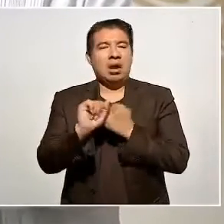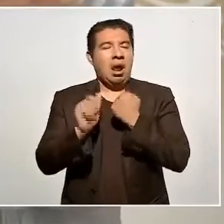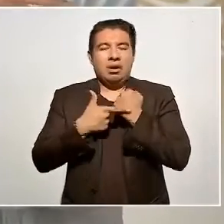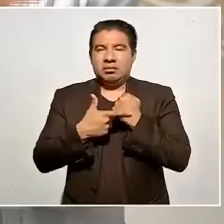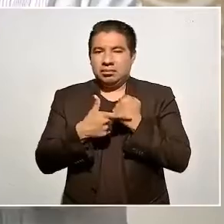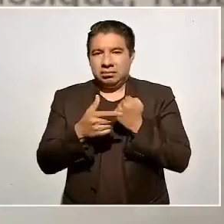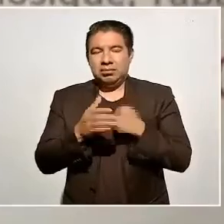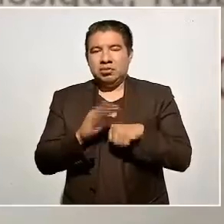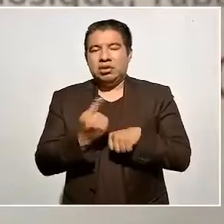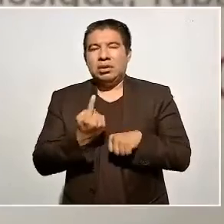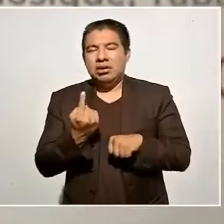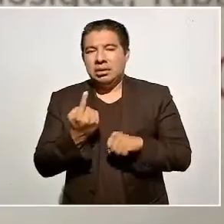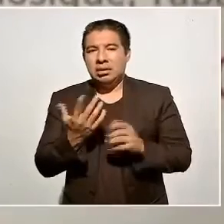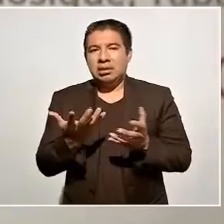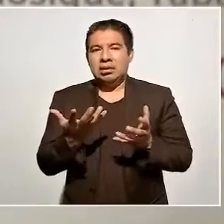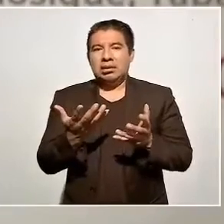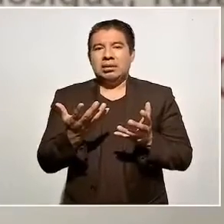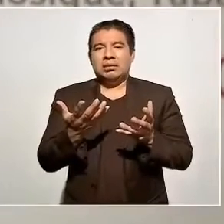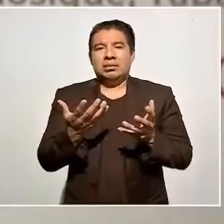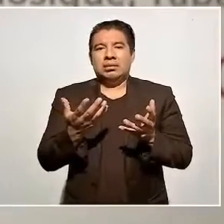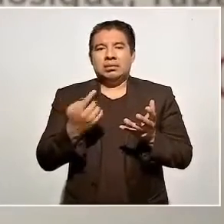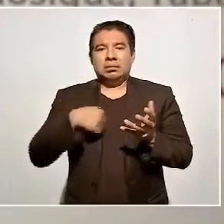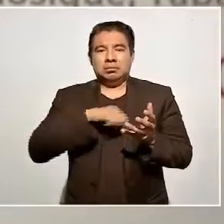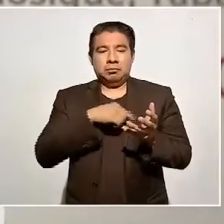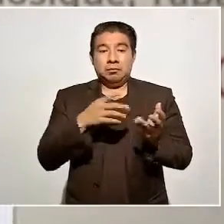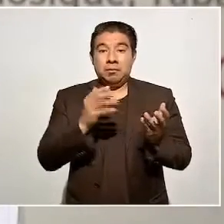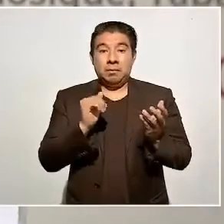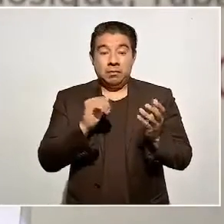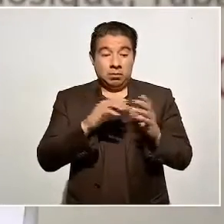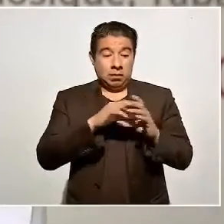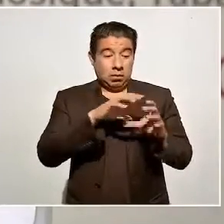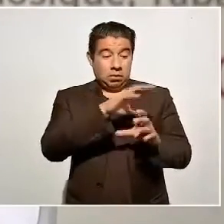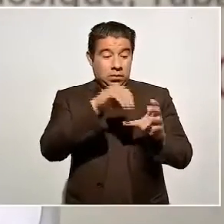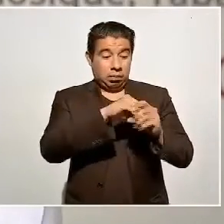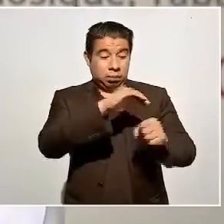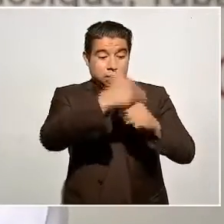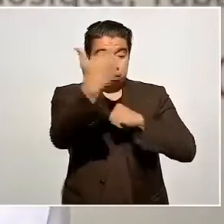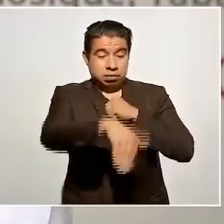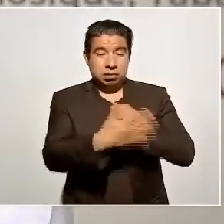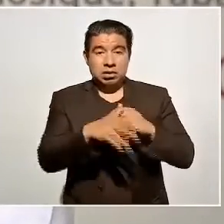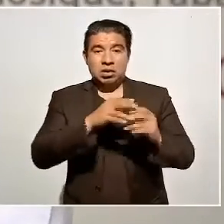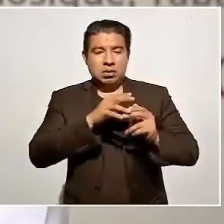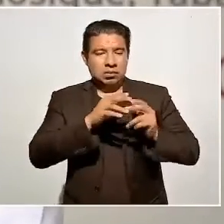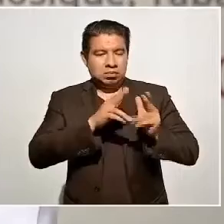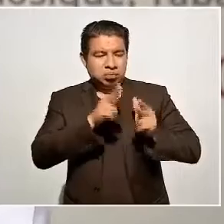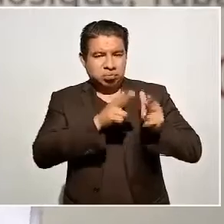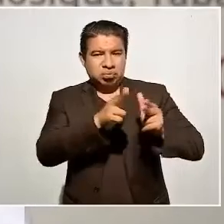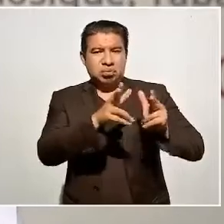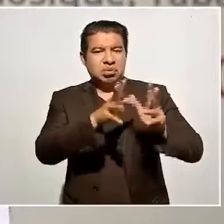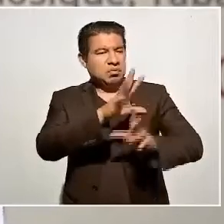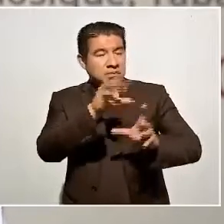porque si no terminamos completa la obra,